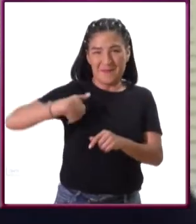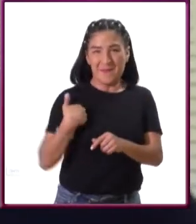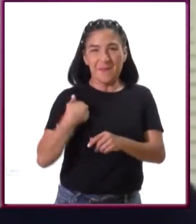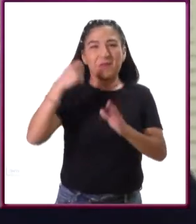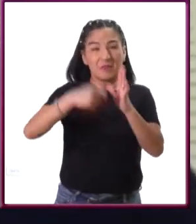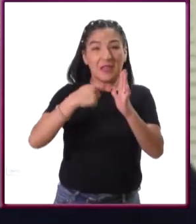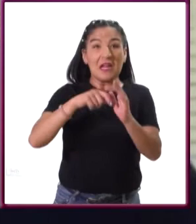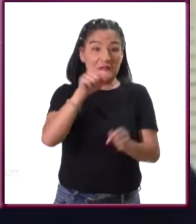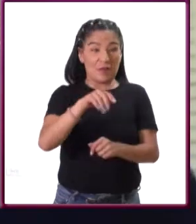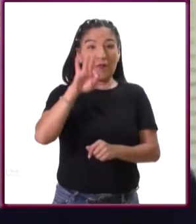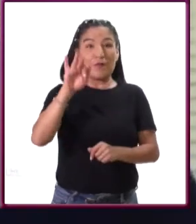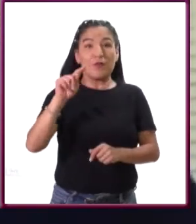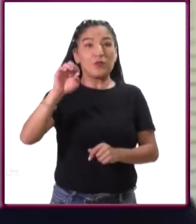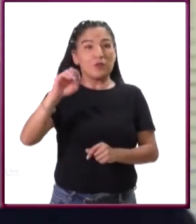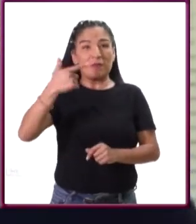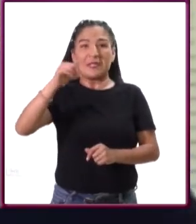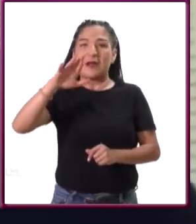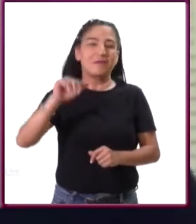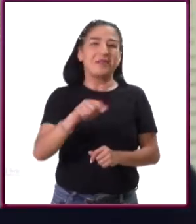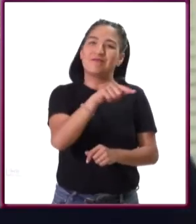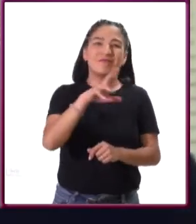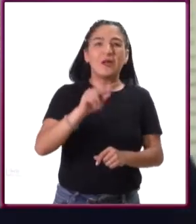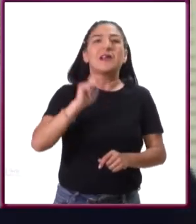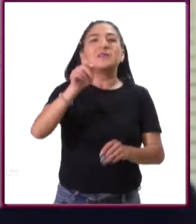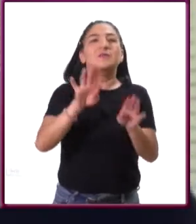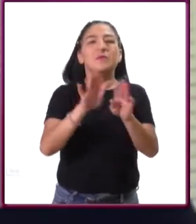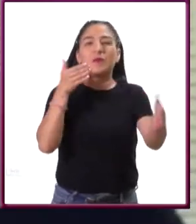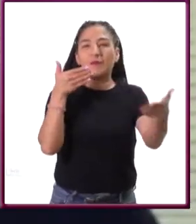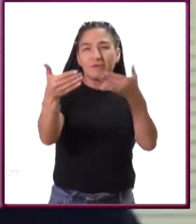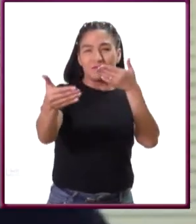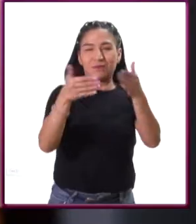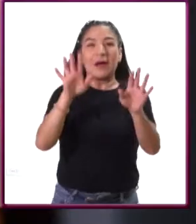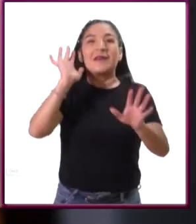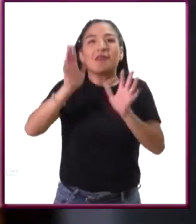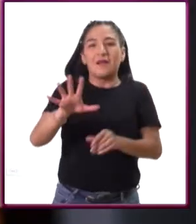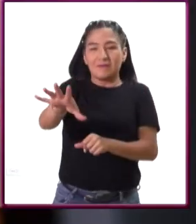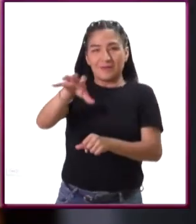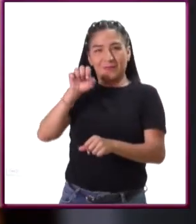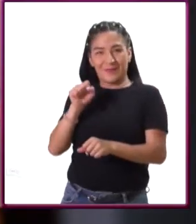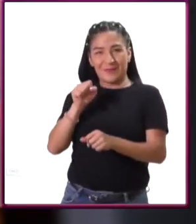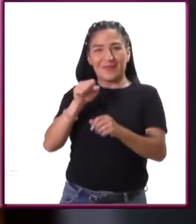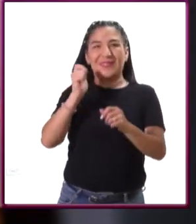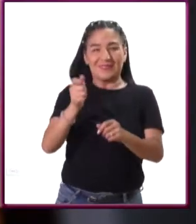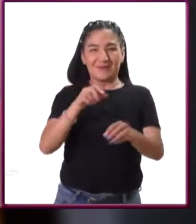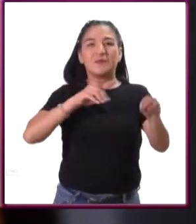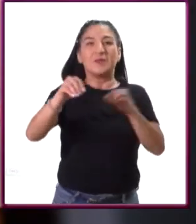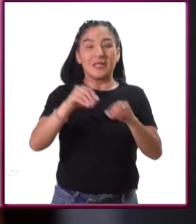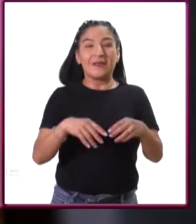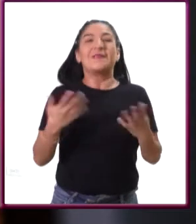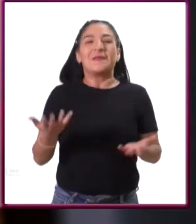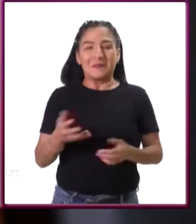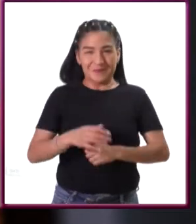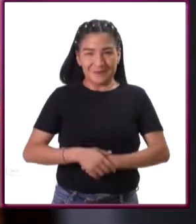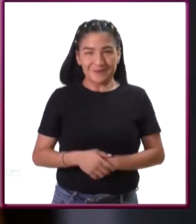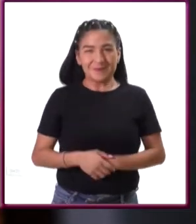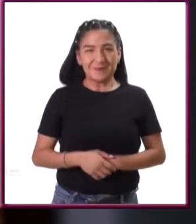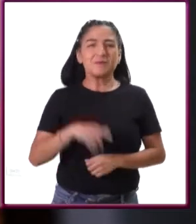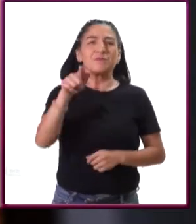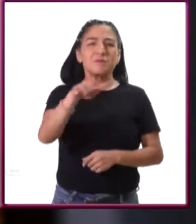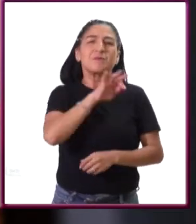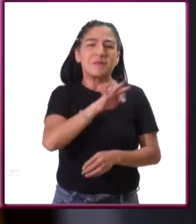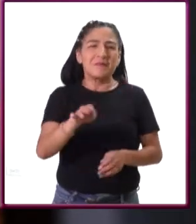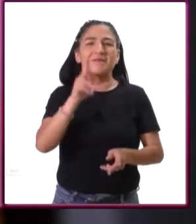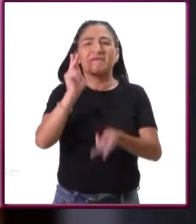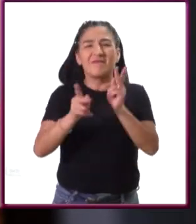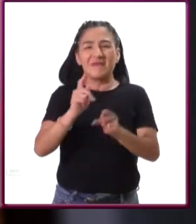ya no es simplemente la ilusión de movimiento, ya está capturado el movimiento tal cual. ¿Y podrías platicarnos un poquito de cuál